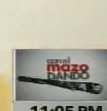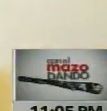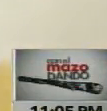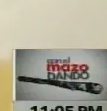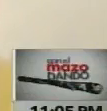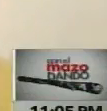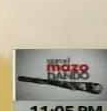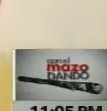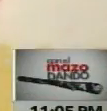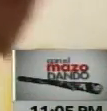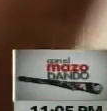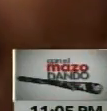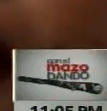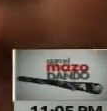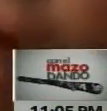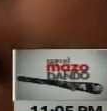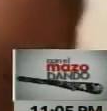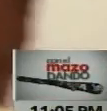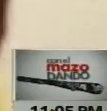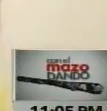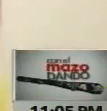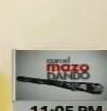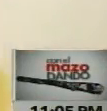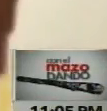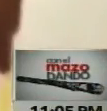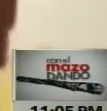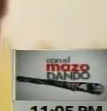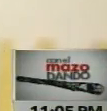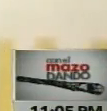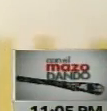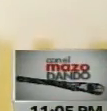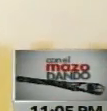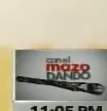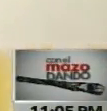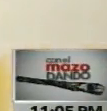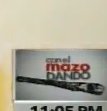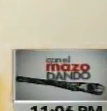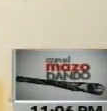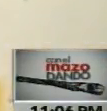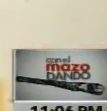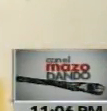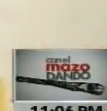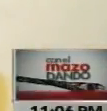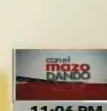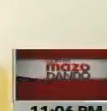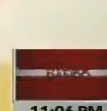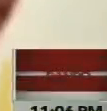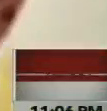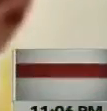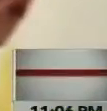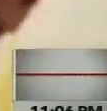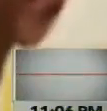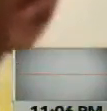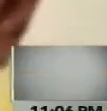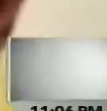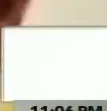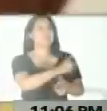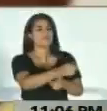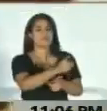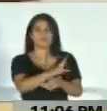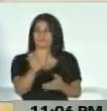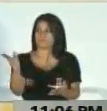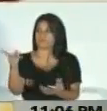y esto. Bueno, vengan para acá, pues, vengan y pónganse al frente, que mandan a la gente, vayan ustedes a hacer